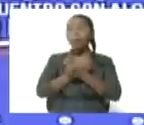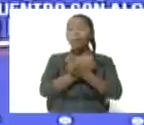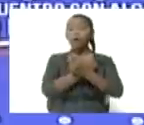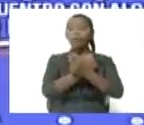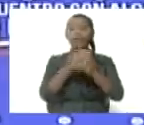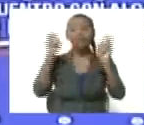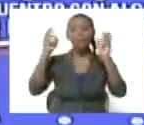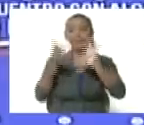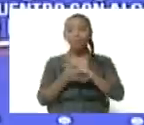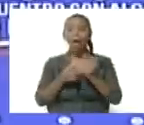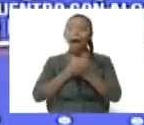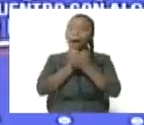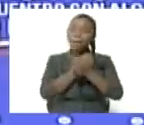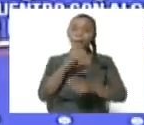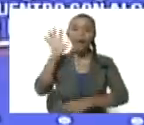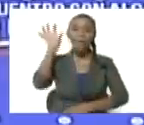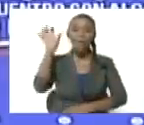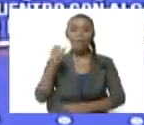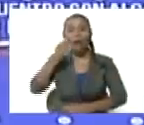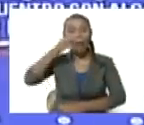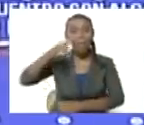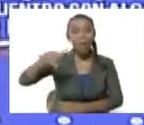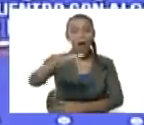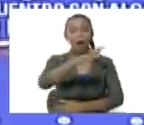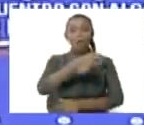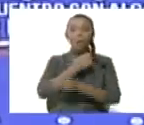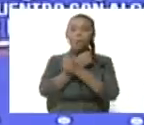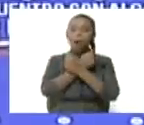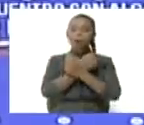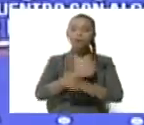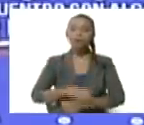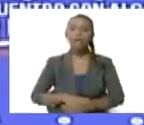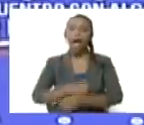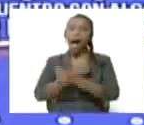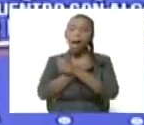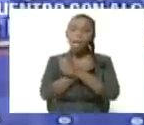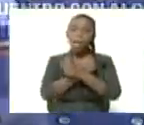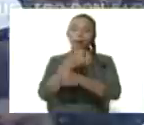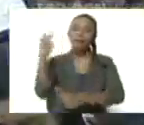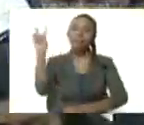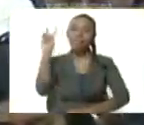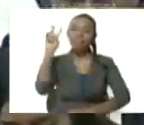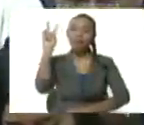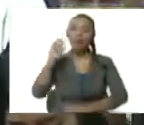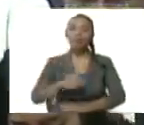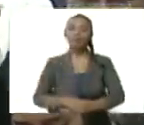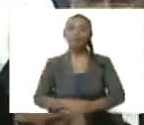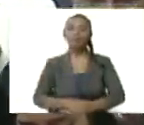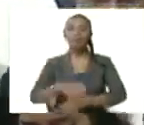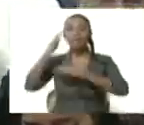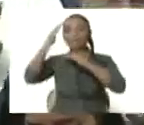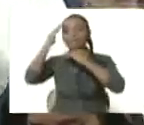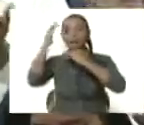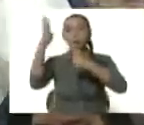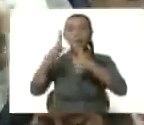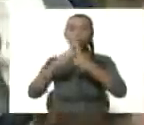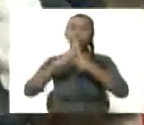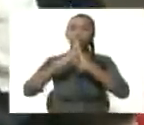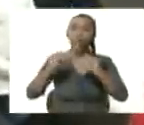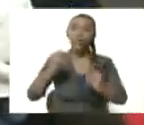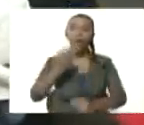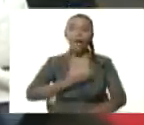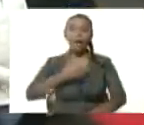Por amor a la patria, por amor al pueblo, por amor a Venezuela. Mis saludos a todas las